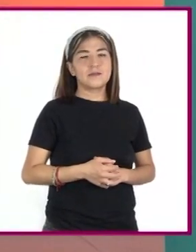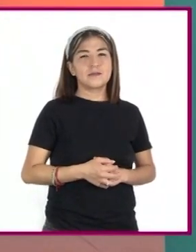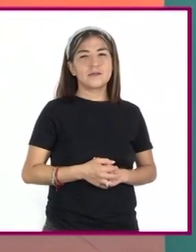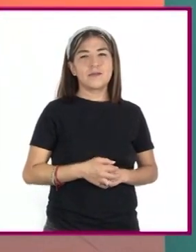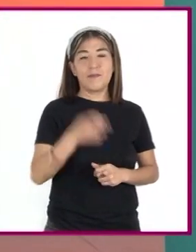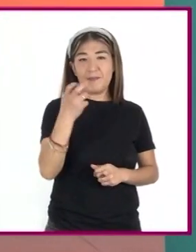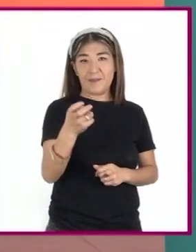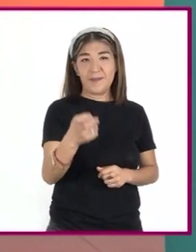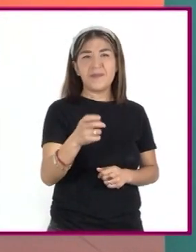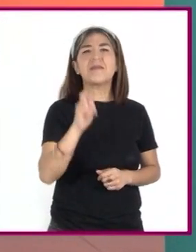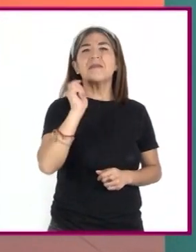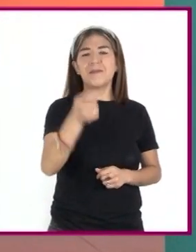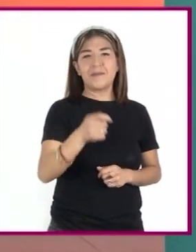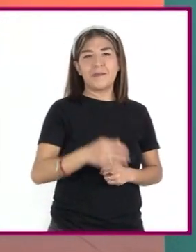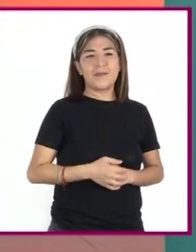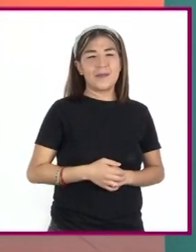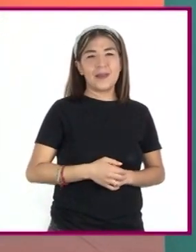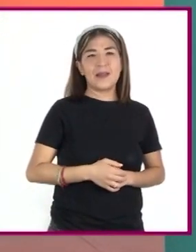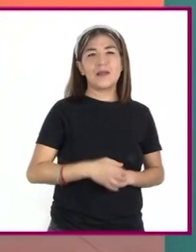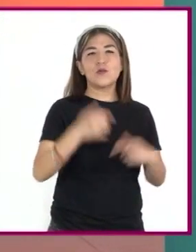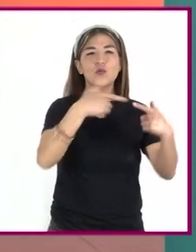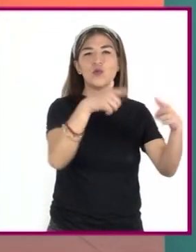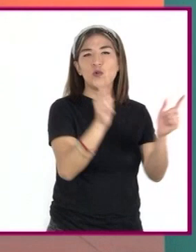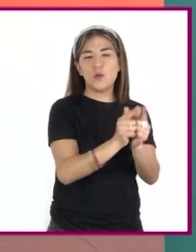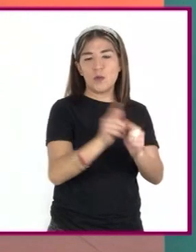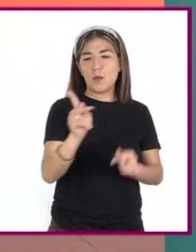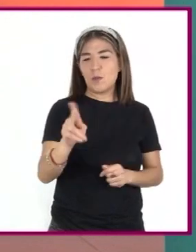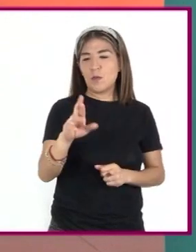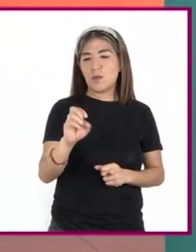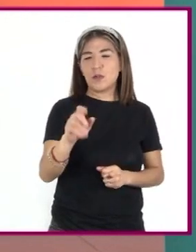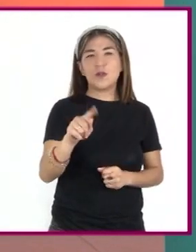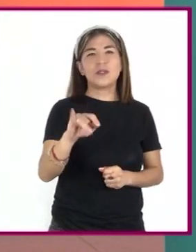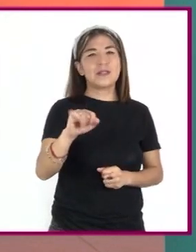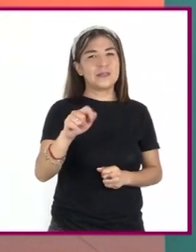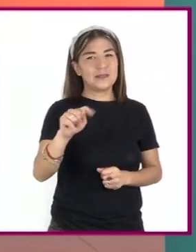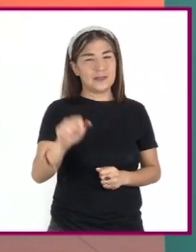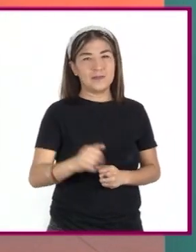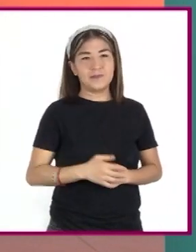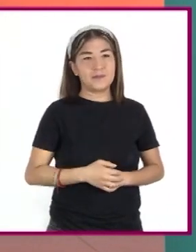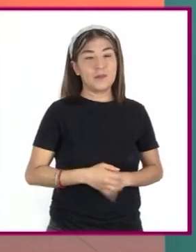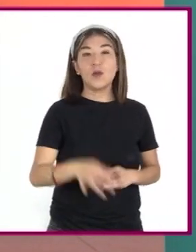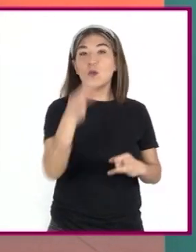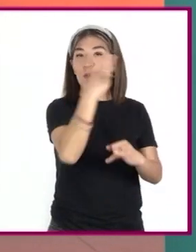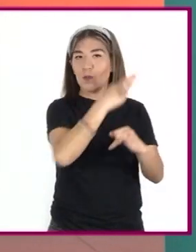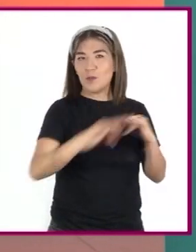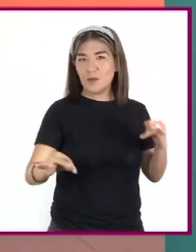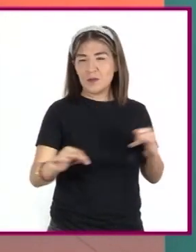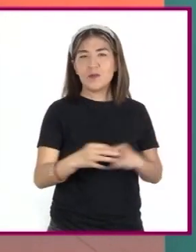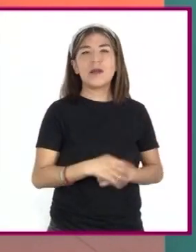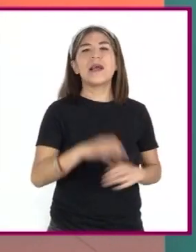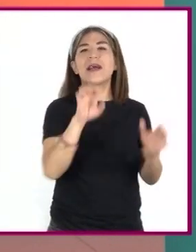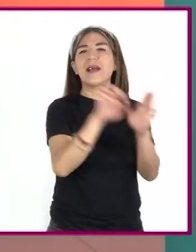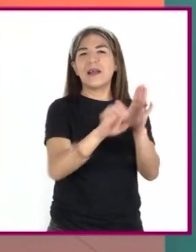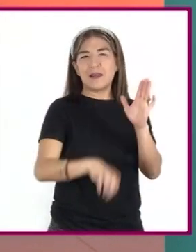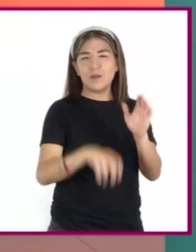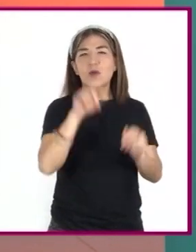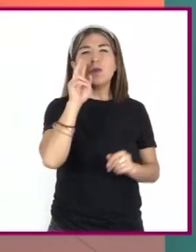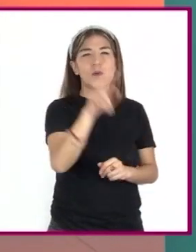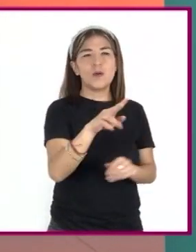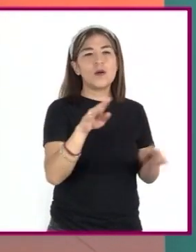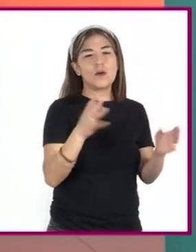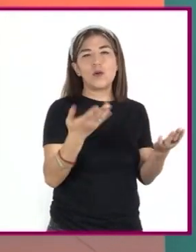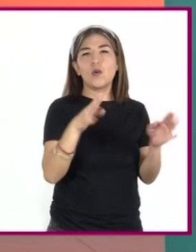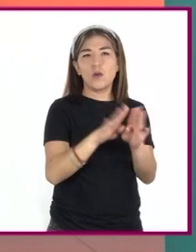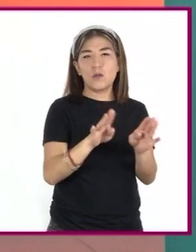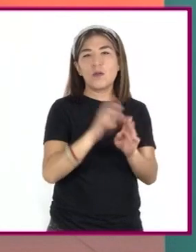Esta alga pertenece al reino protista. Para finalizar, traemos un ejemplo de organismos que